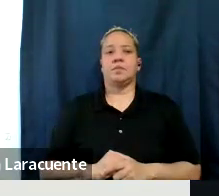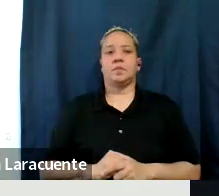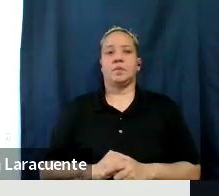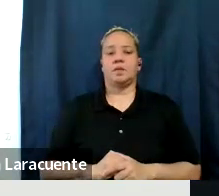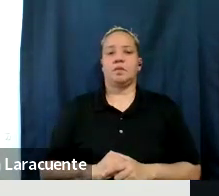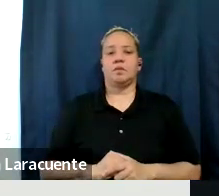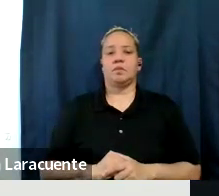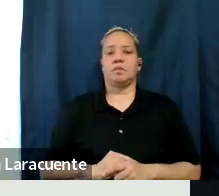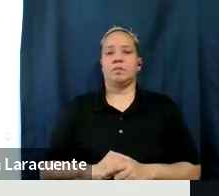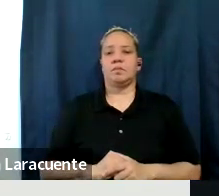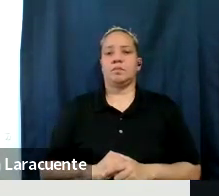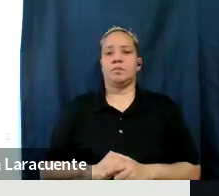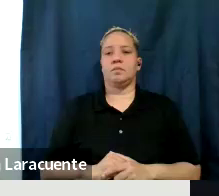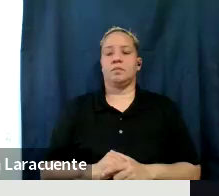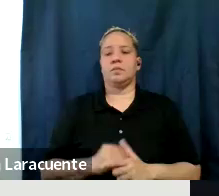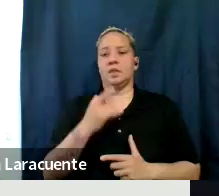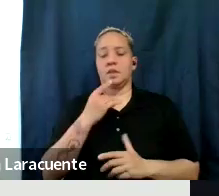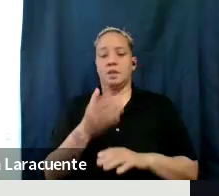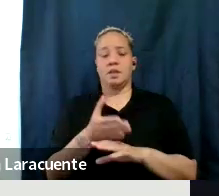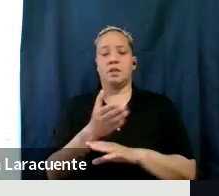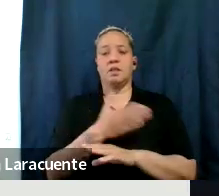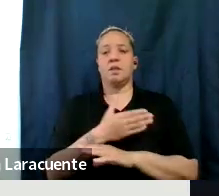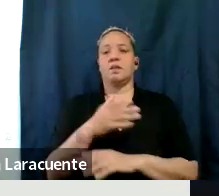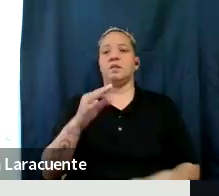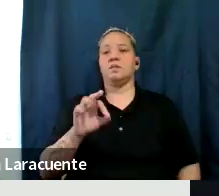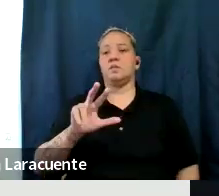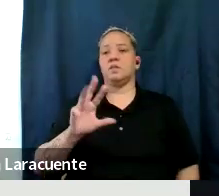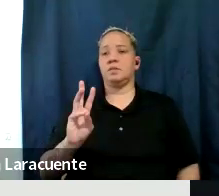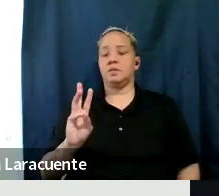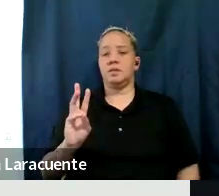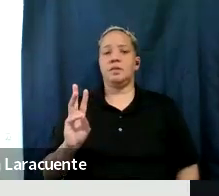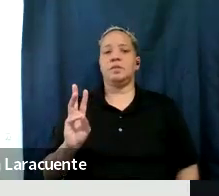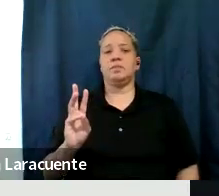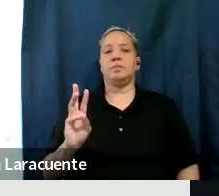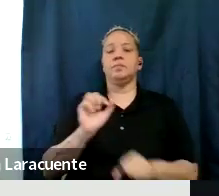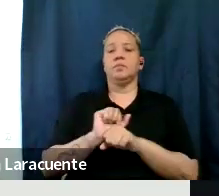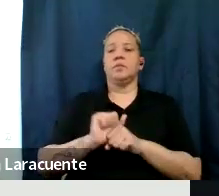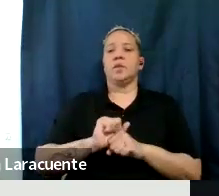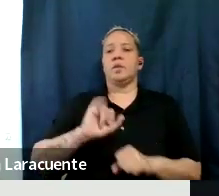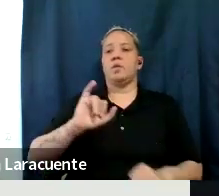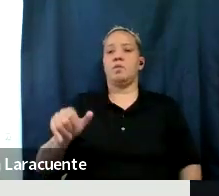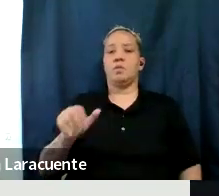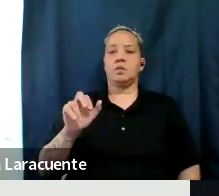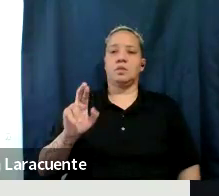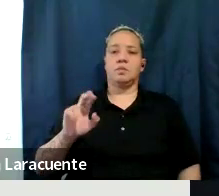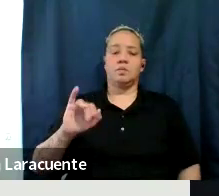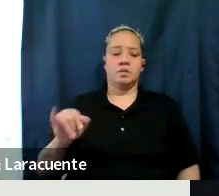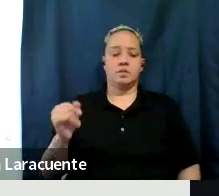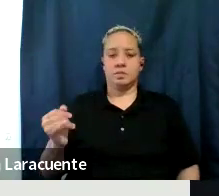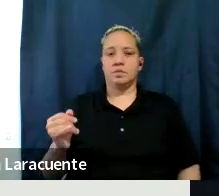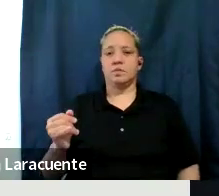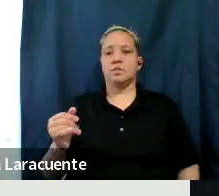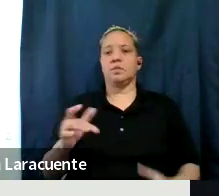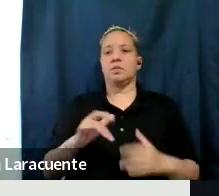es que desde mucho antes de 1936, la obra de Juan Ramón Jiménez, como las de